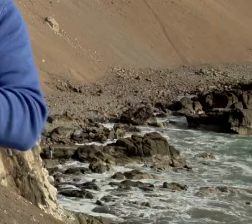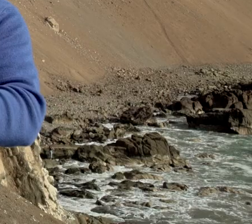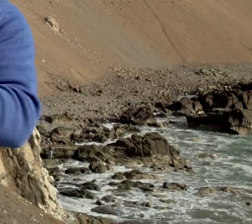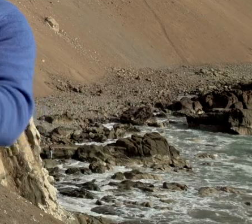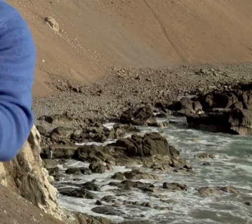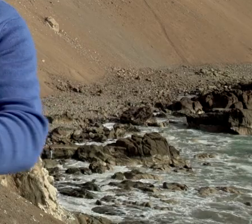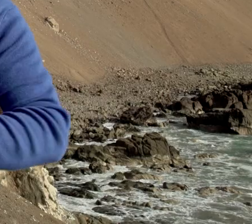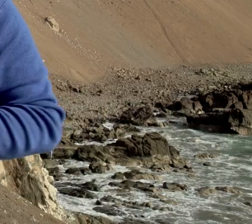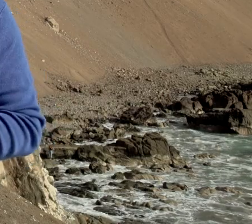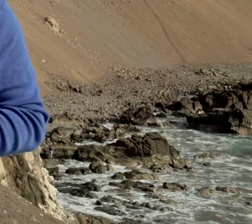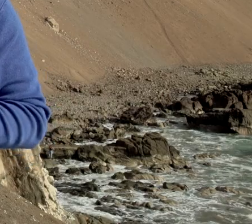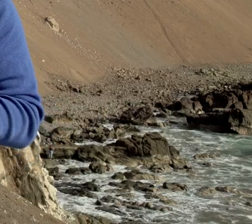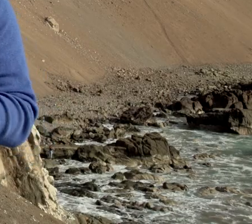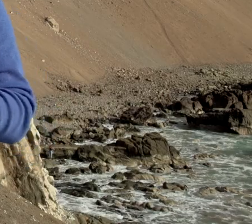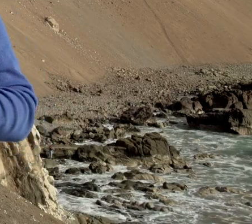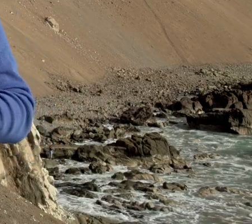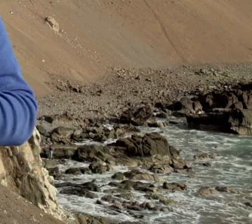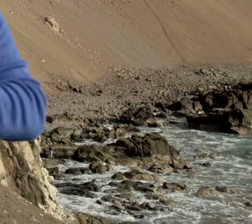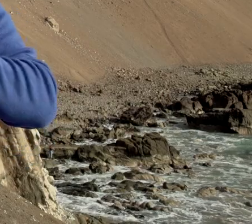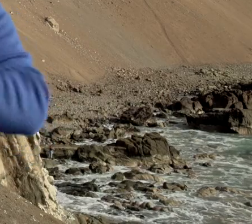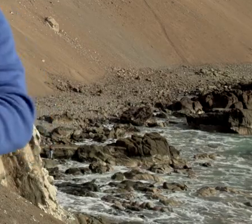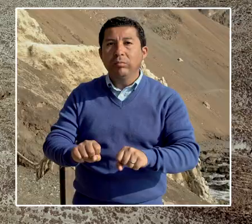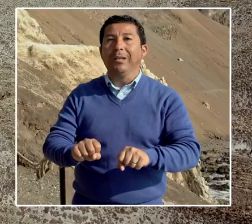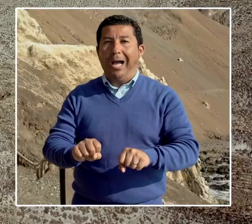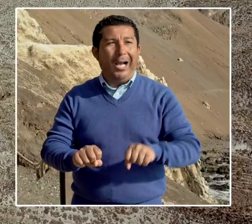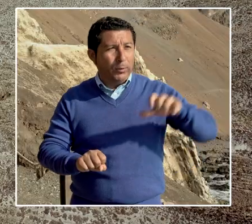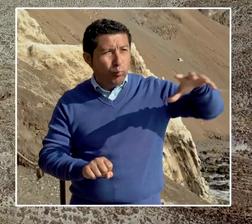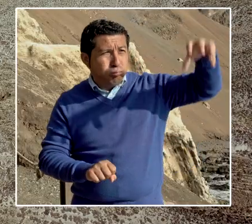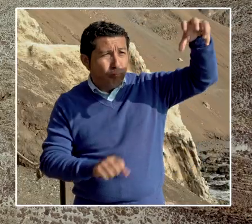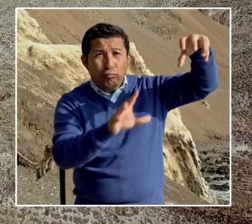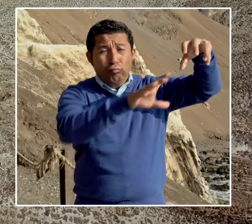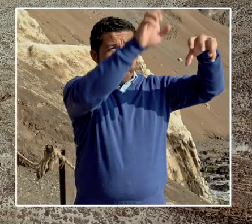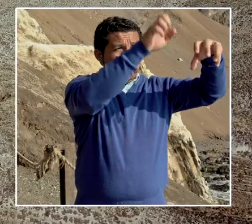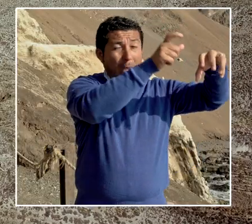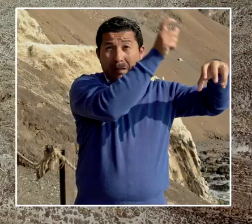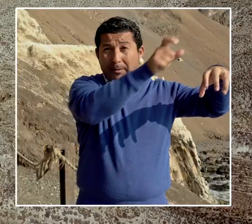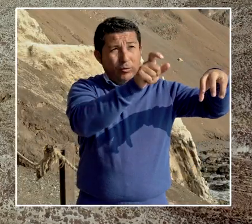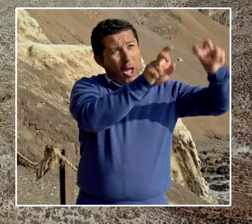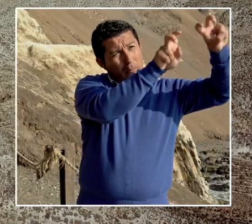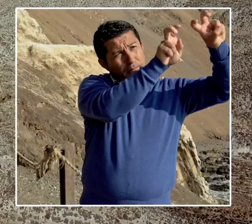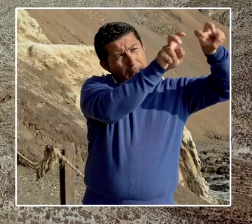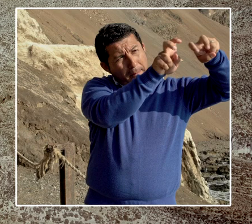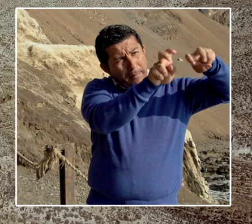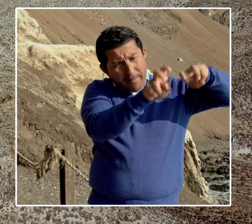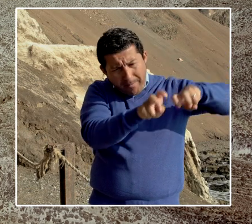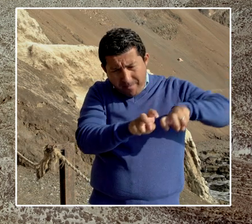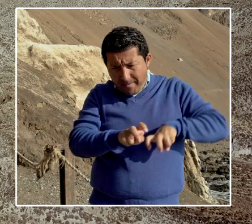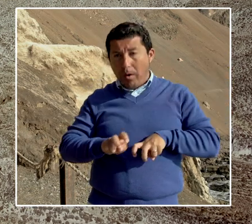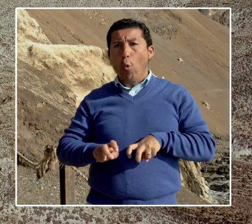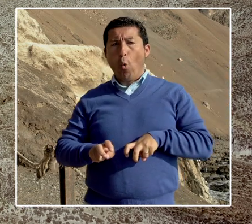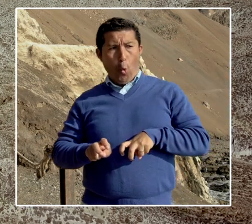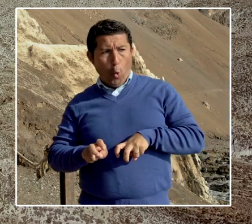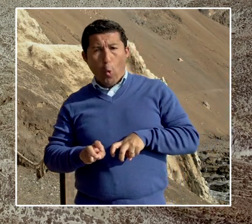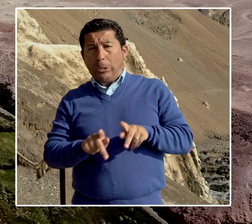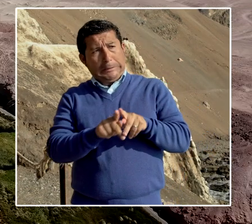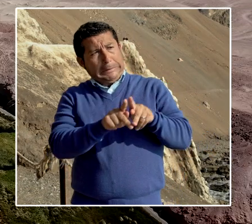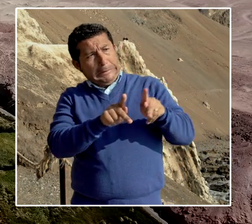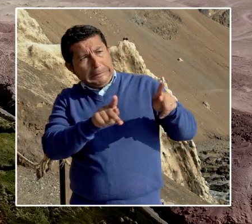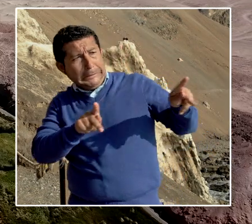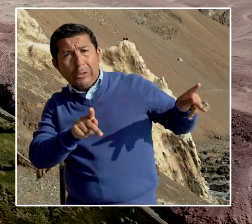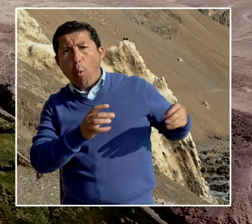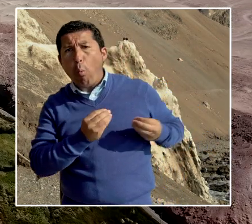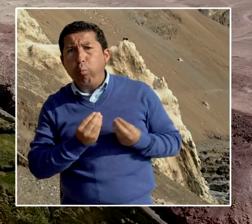posteriormente el lugar fue ocupado por comunidades pre cordilleranas andinas quienes